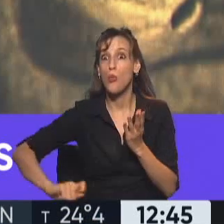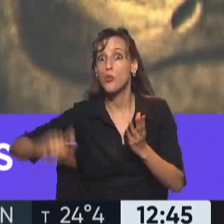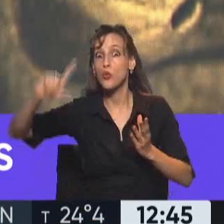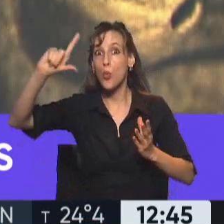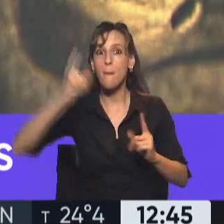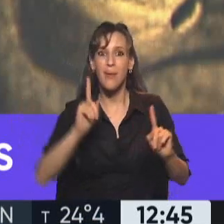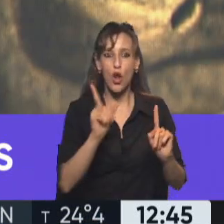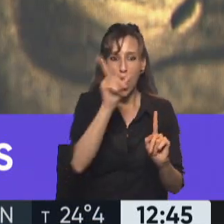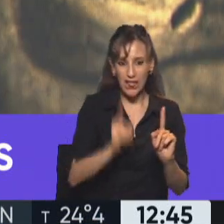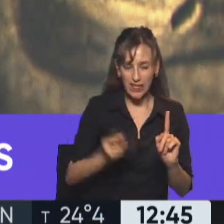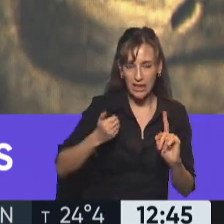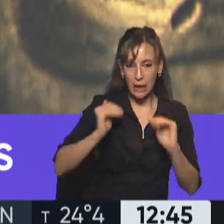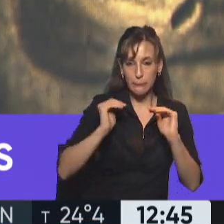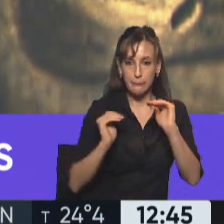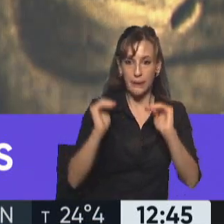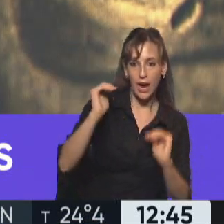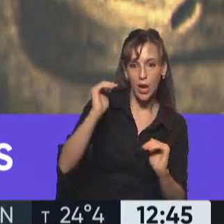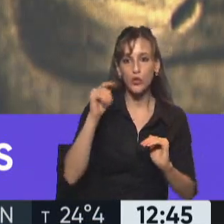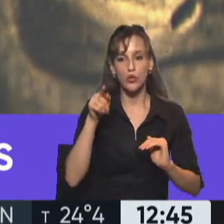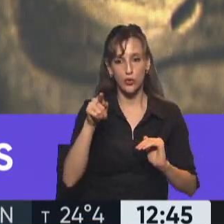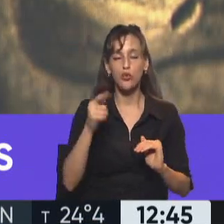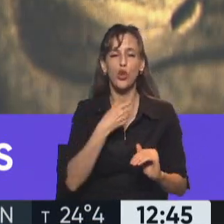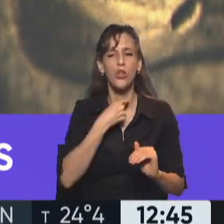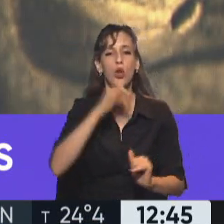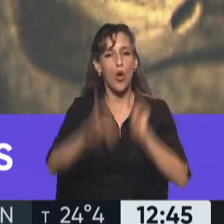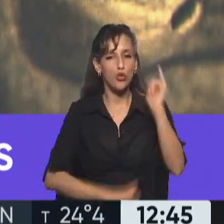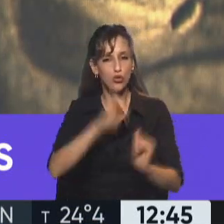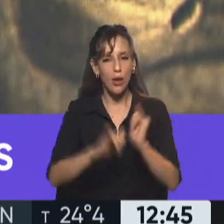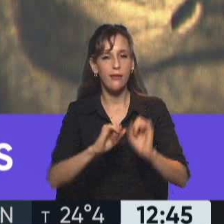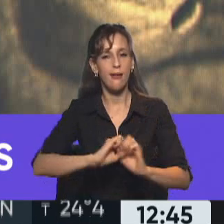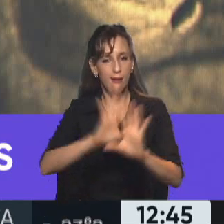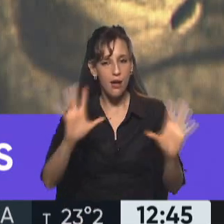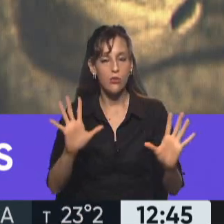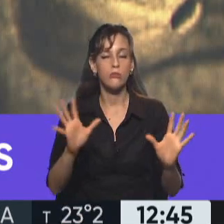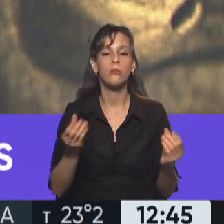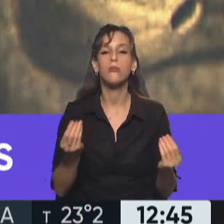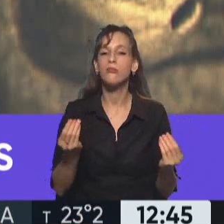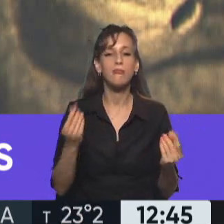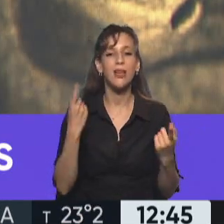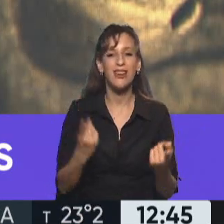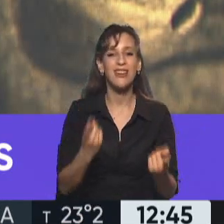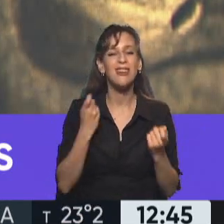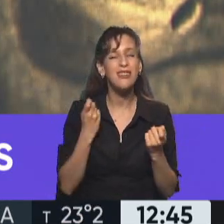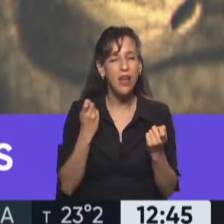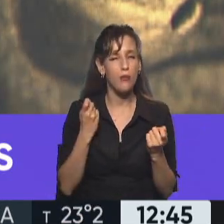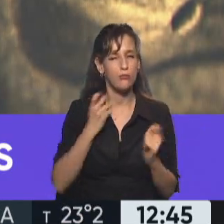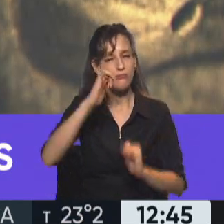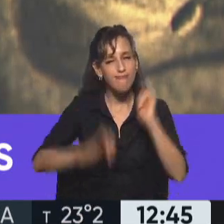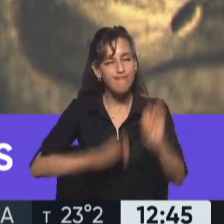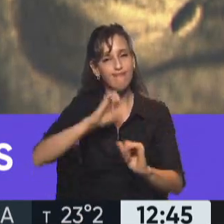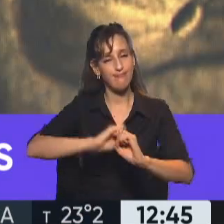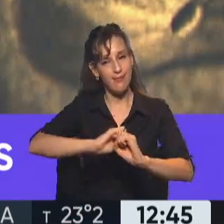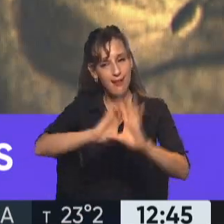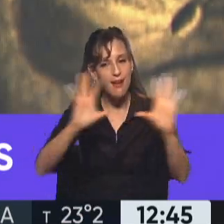aumentar, que me gustaría poder contar, me gustaría poder explicar, porque necesitamos poder hacer entender cuáles son